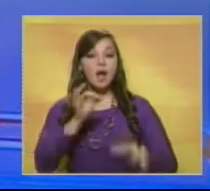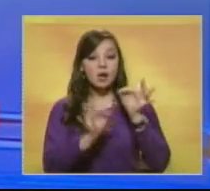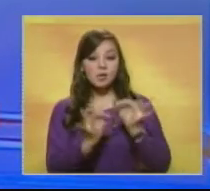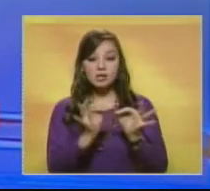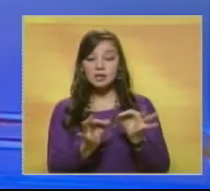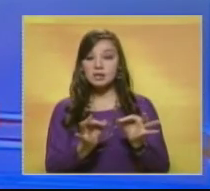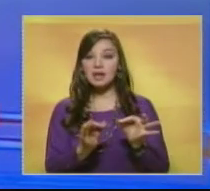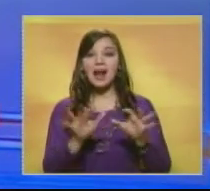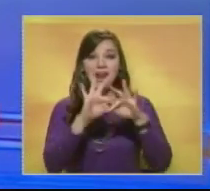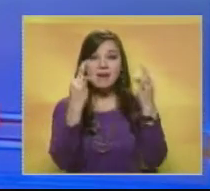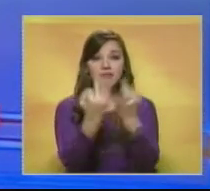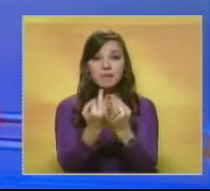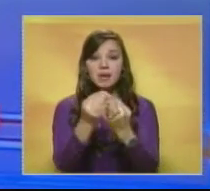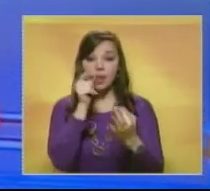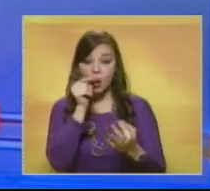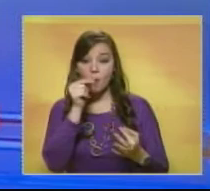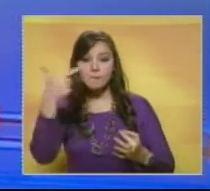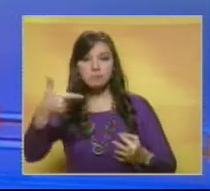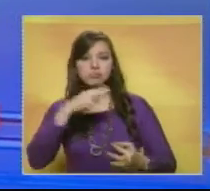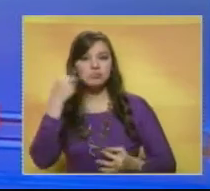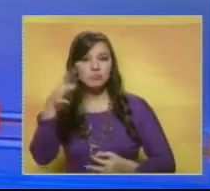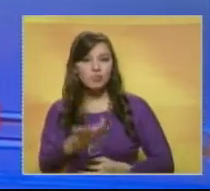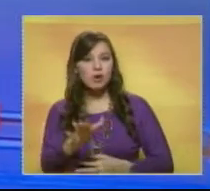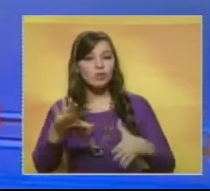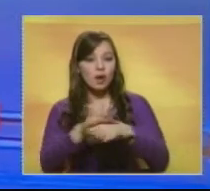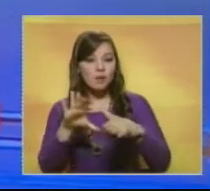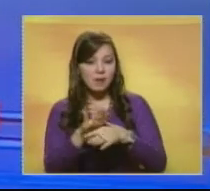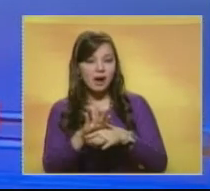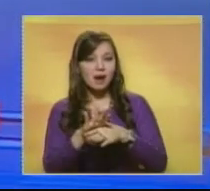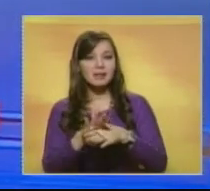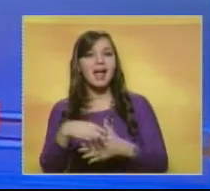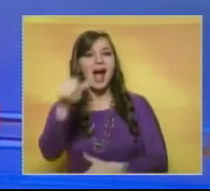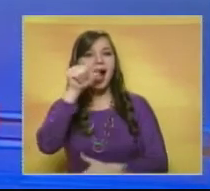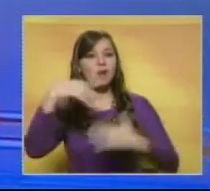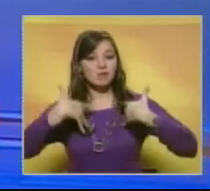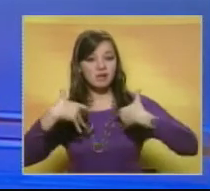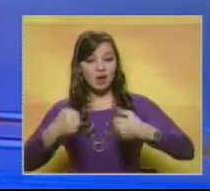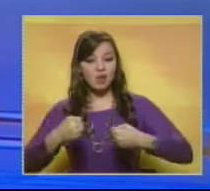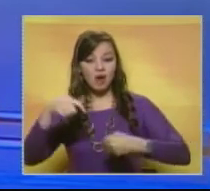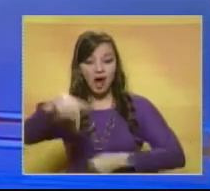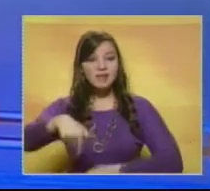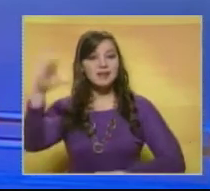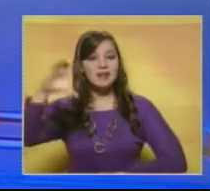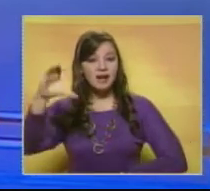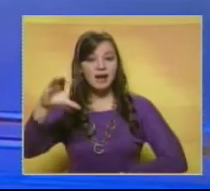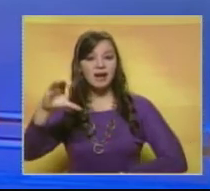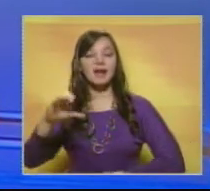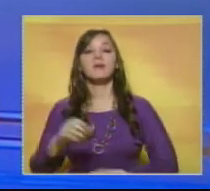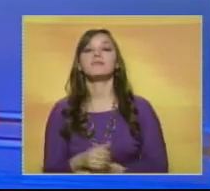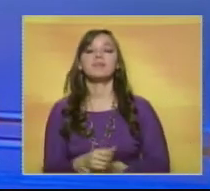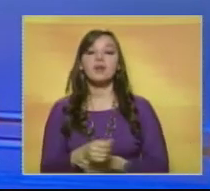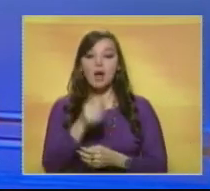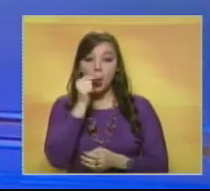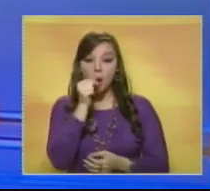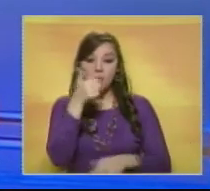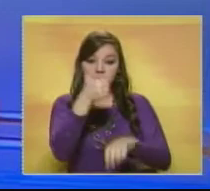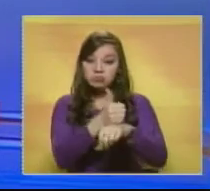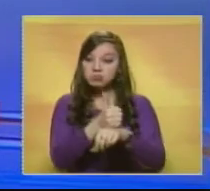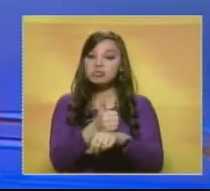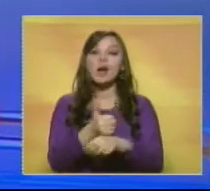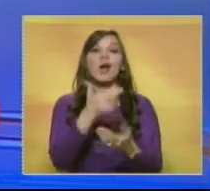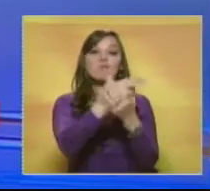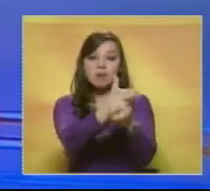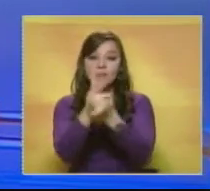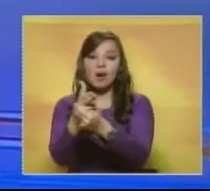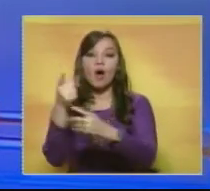Justicia pidieron los familiares de un taxista asesinado este martes en Aguasalud, aquí en Caracas. El homicida del conductor además mató a otros